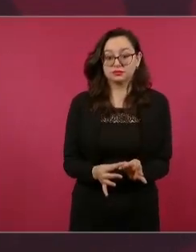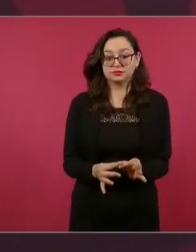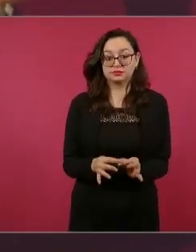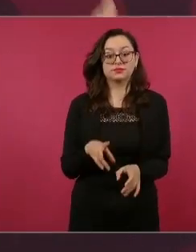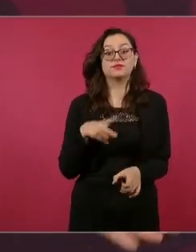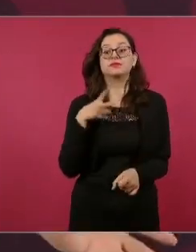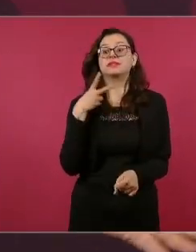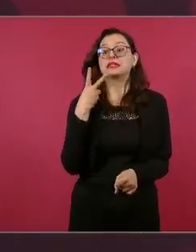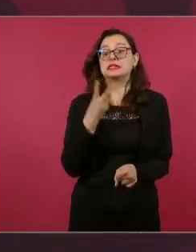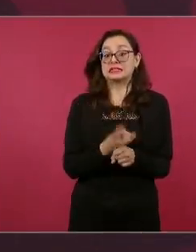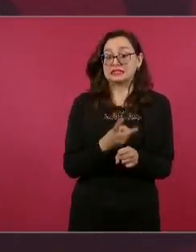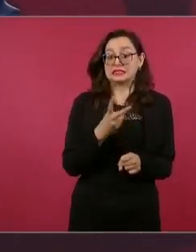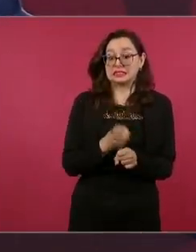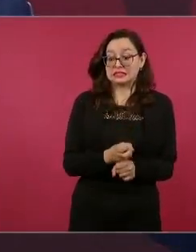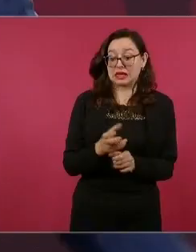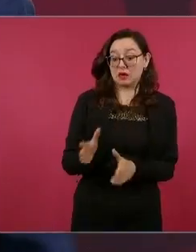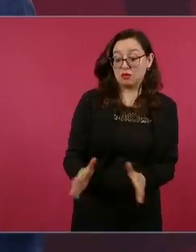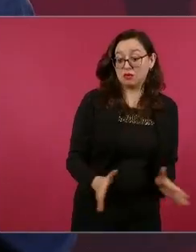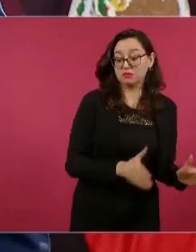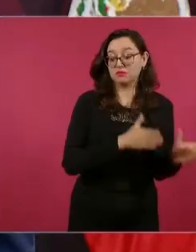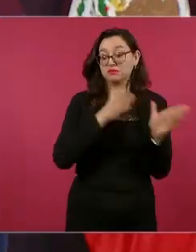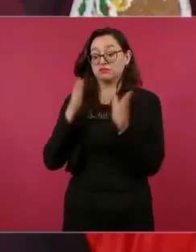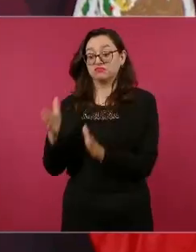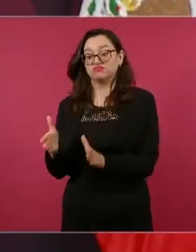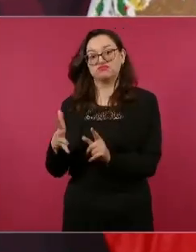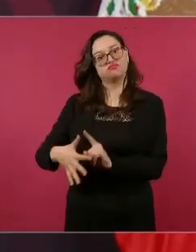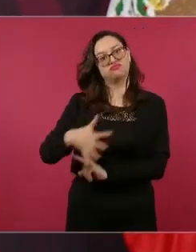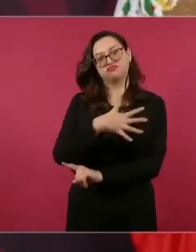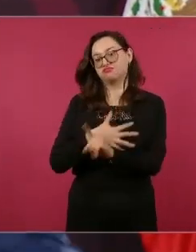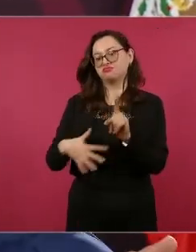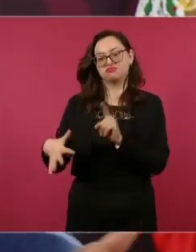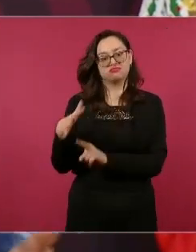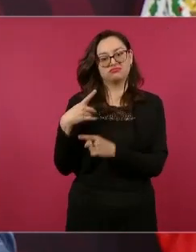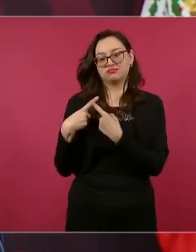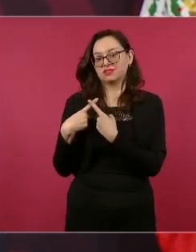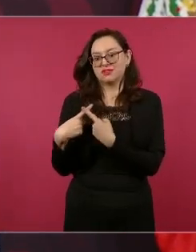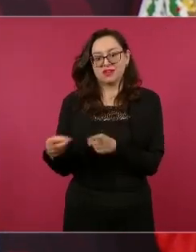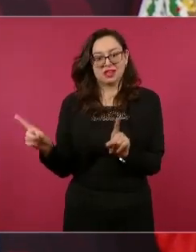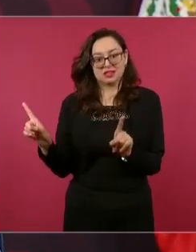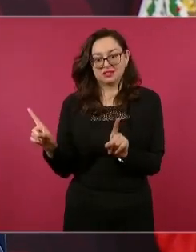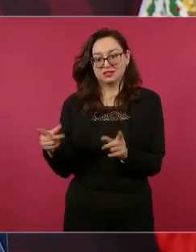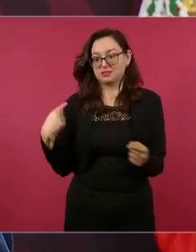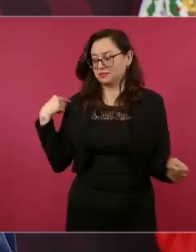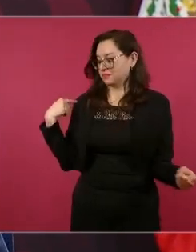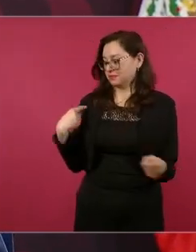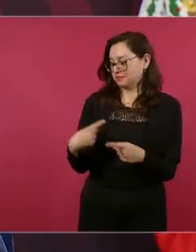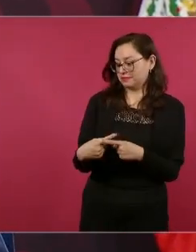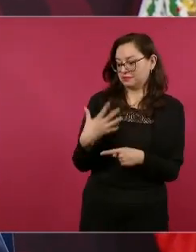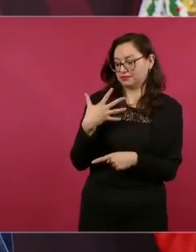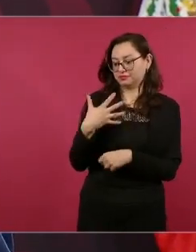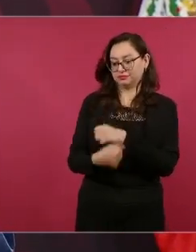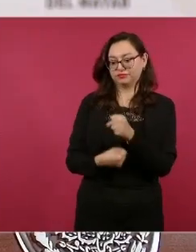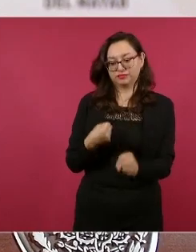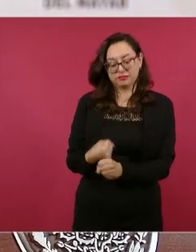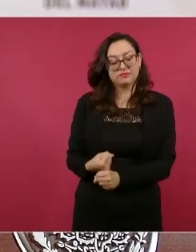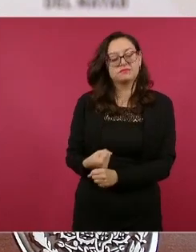ya son otras las condiciones, ya avanzamos mucho, faltan cosas,